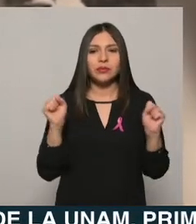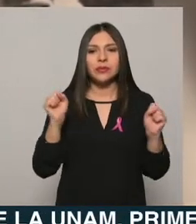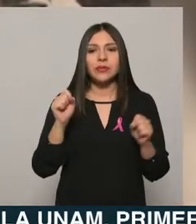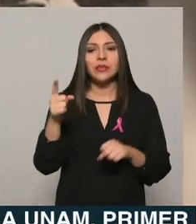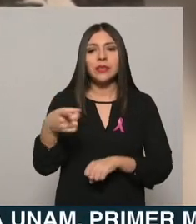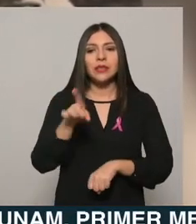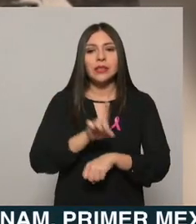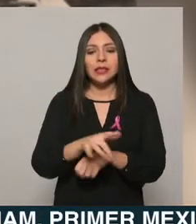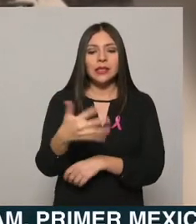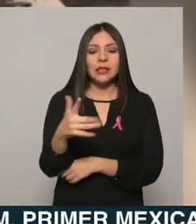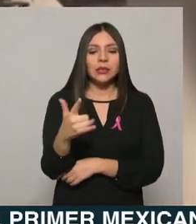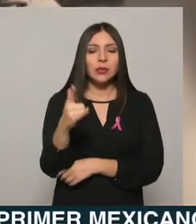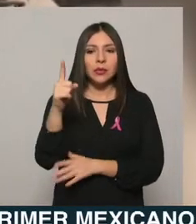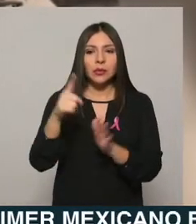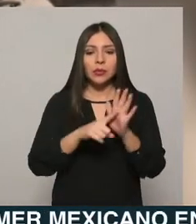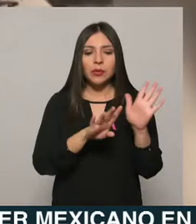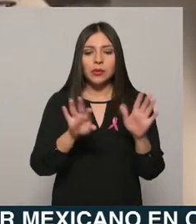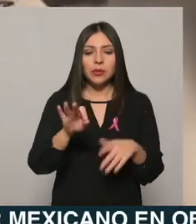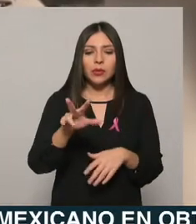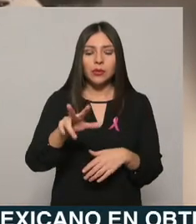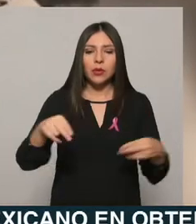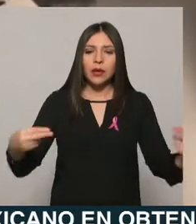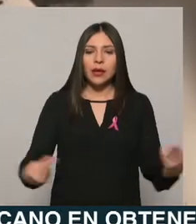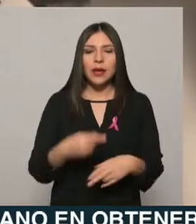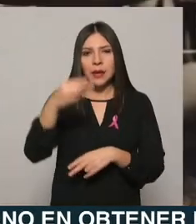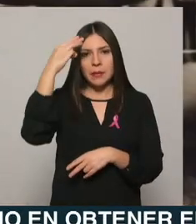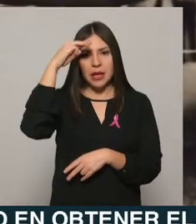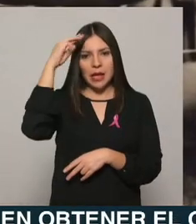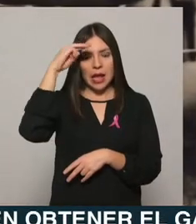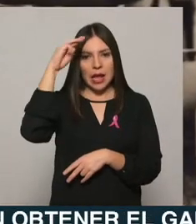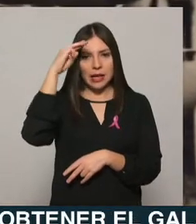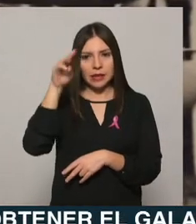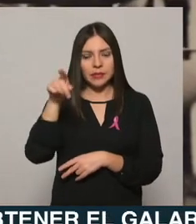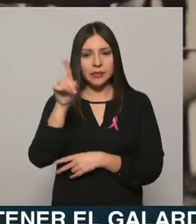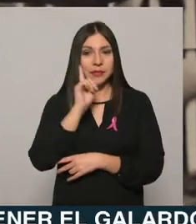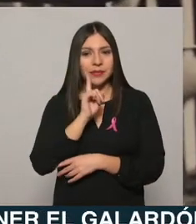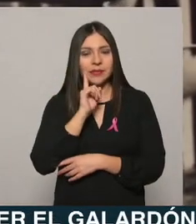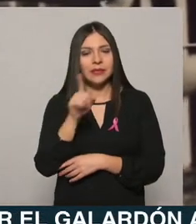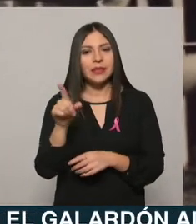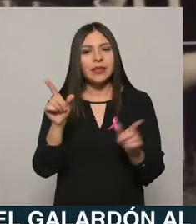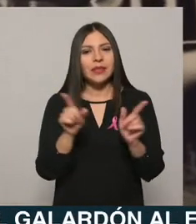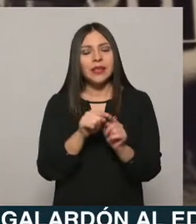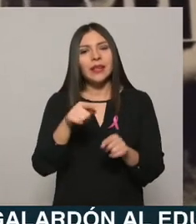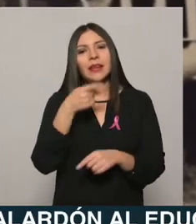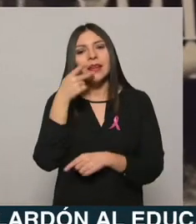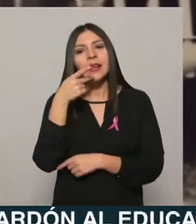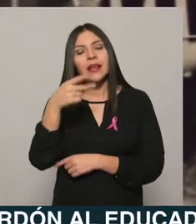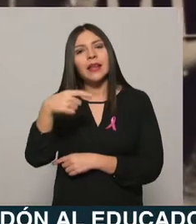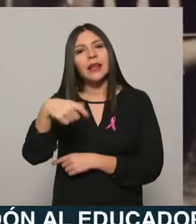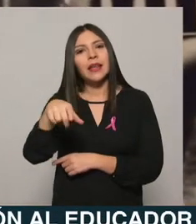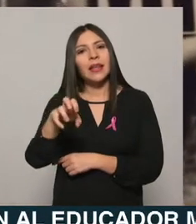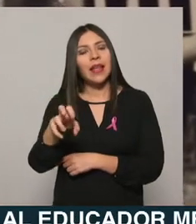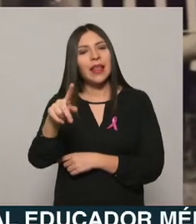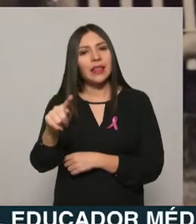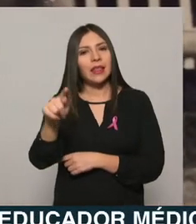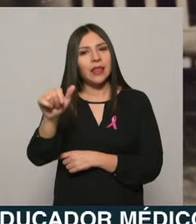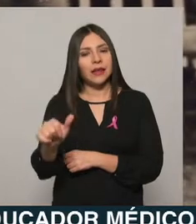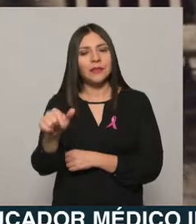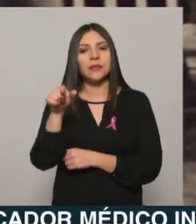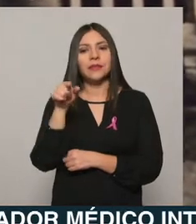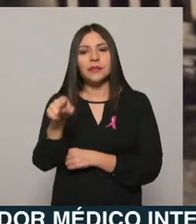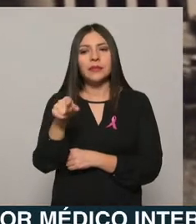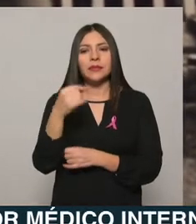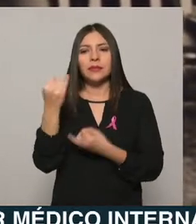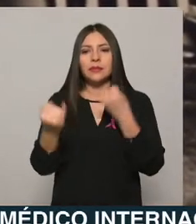de julio de 1948 en Mexicali, Baja California. Queta, como le decían los amigos, fue campeona nacional de